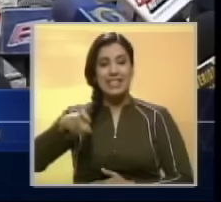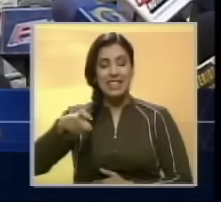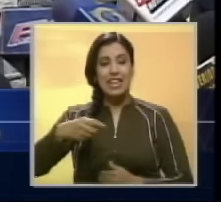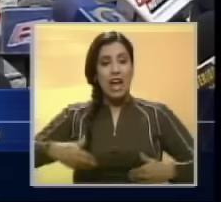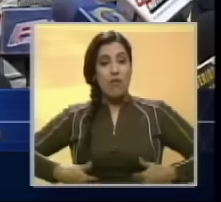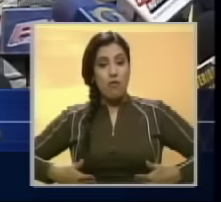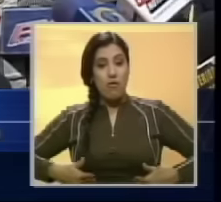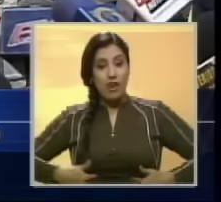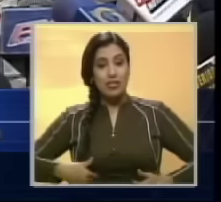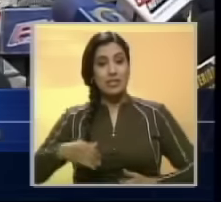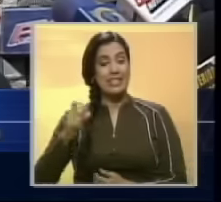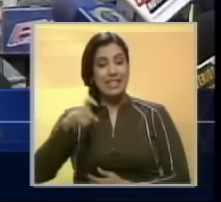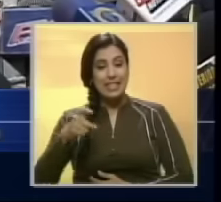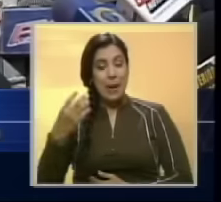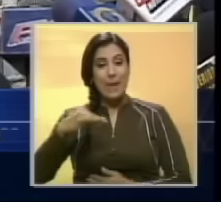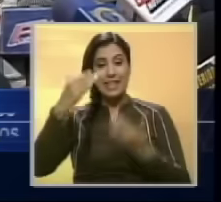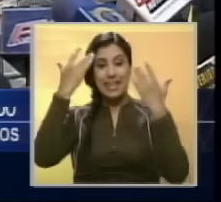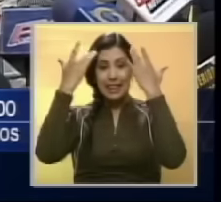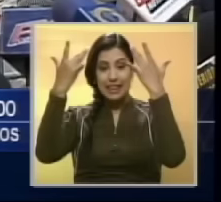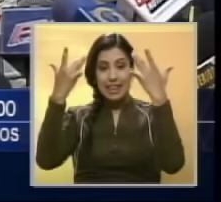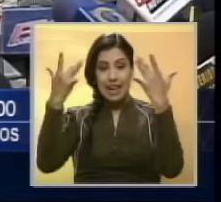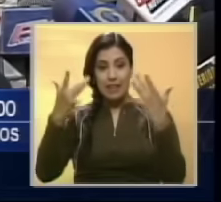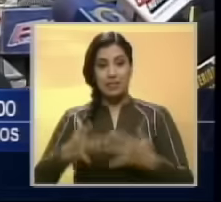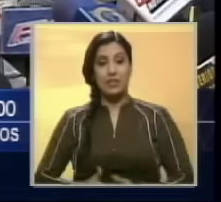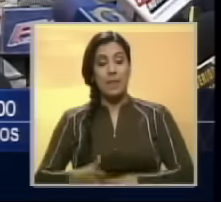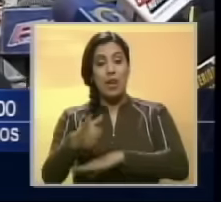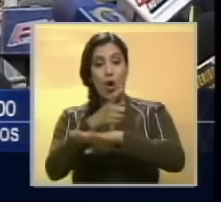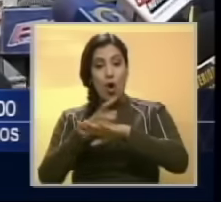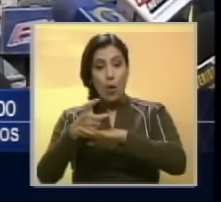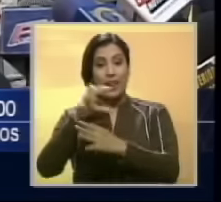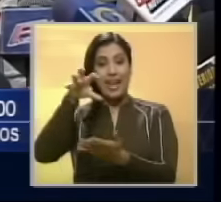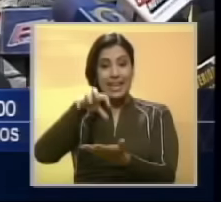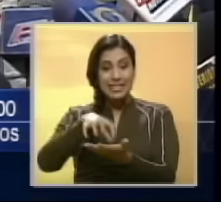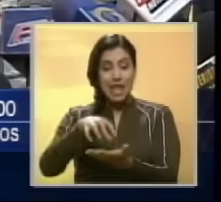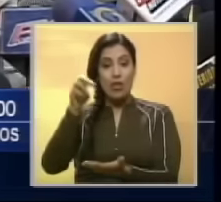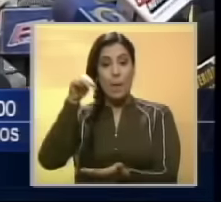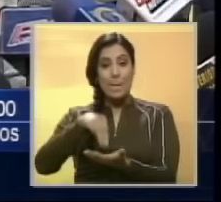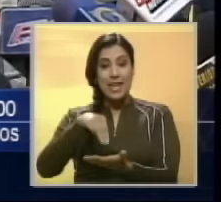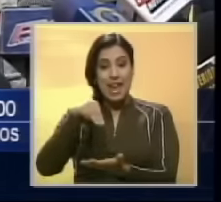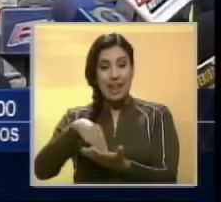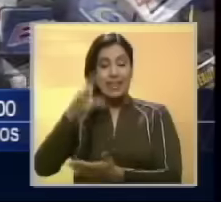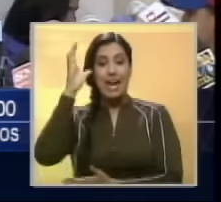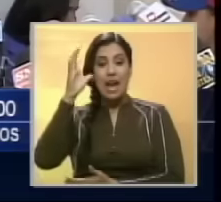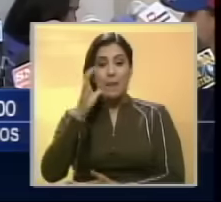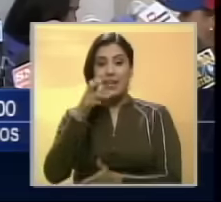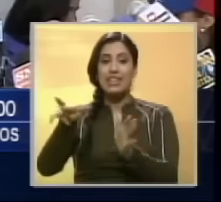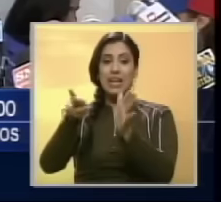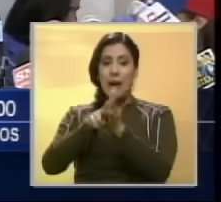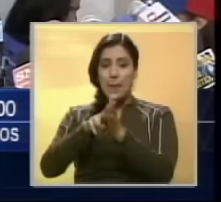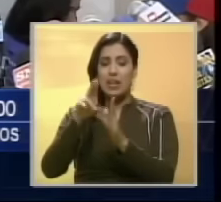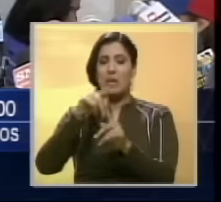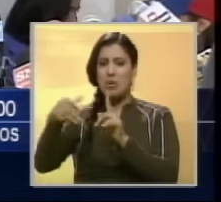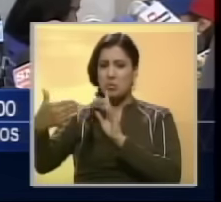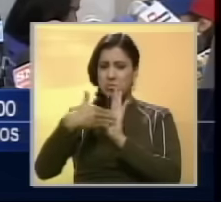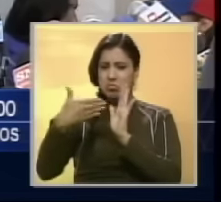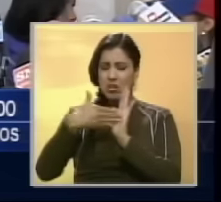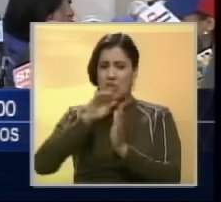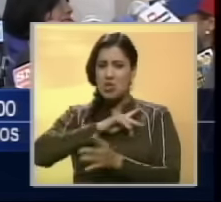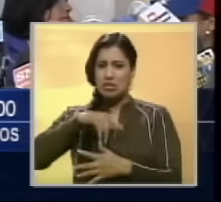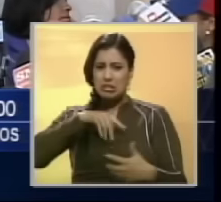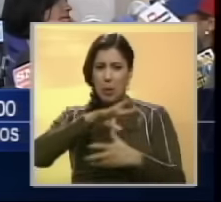esfuerzo y va a requerir inteligencia el gobernador del estado Miranda Enrique capriles radonski reiteró que a pesar de los ataques y